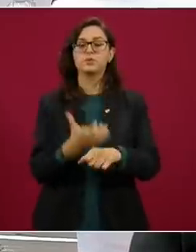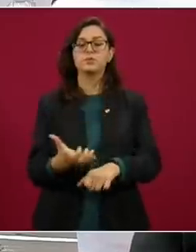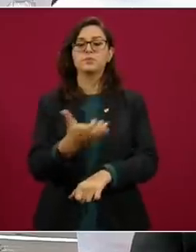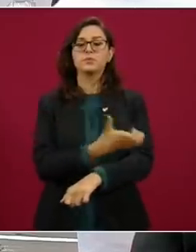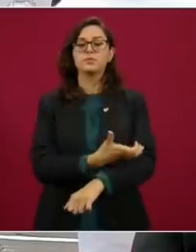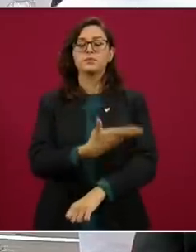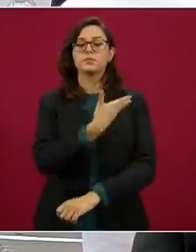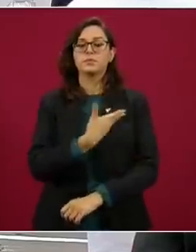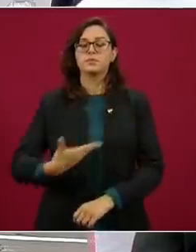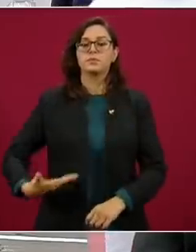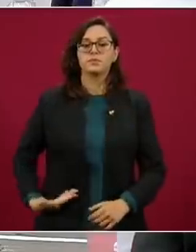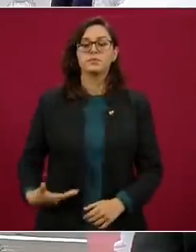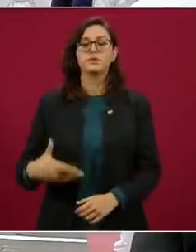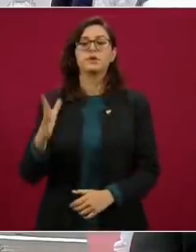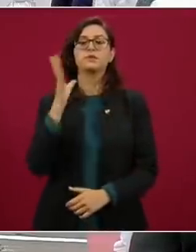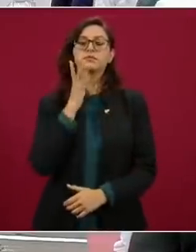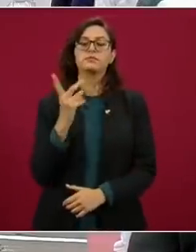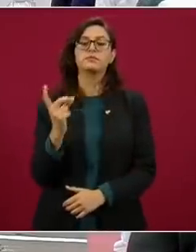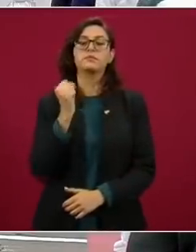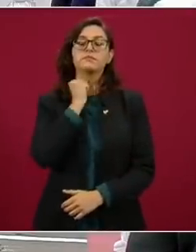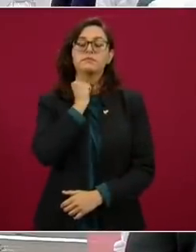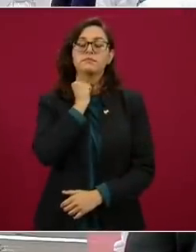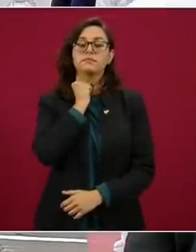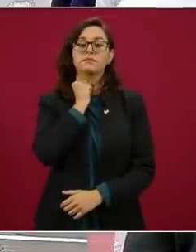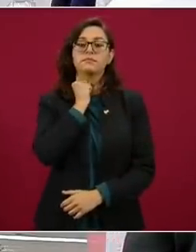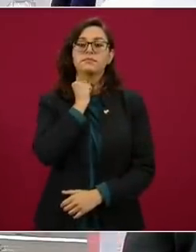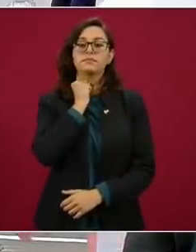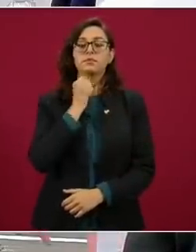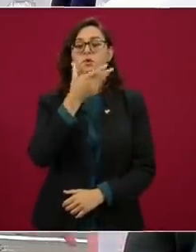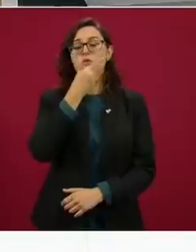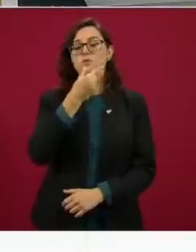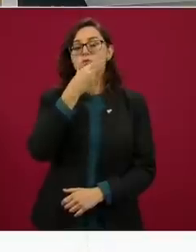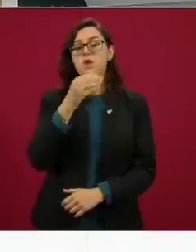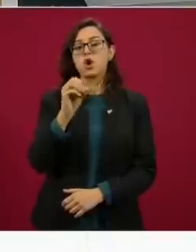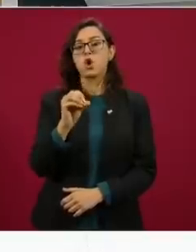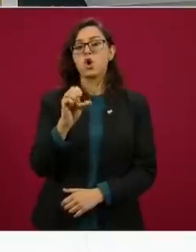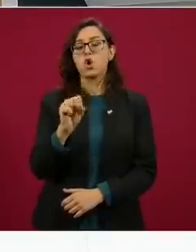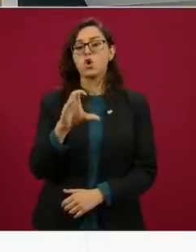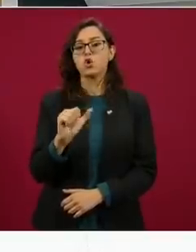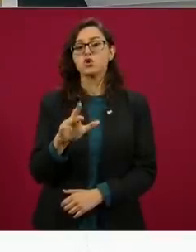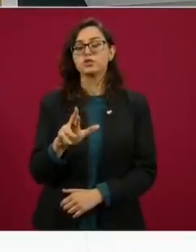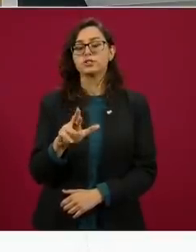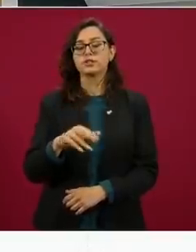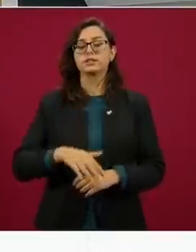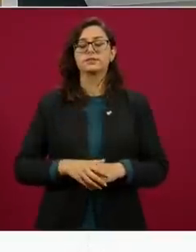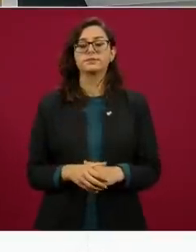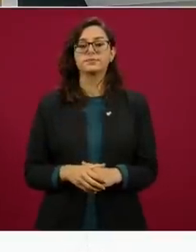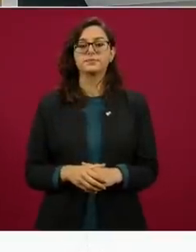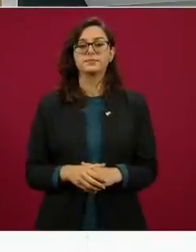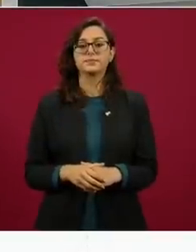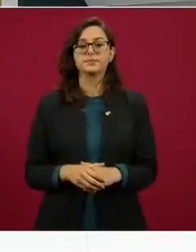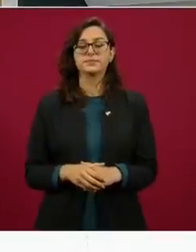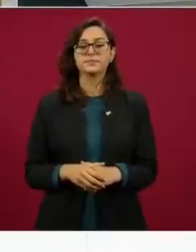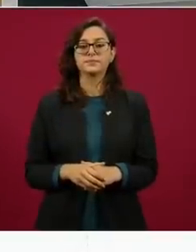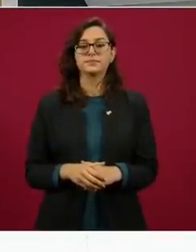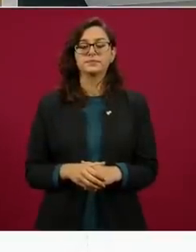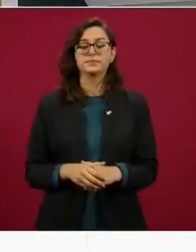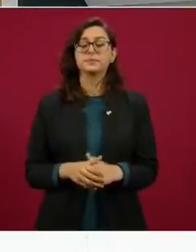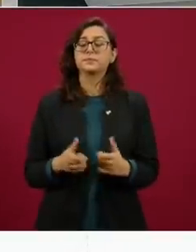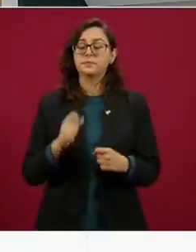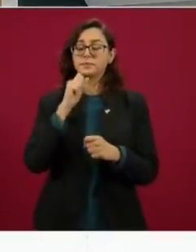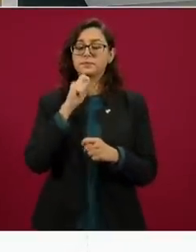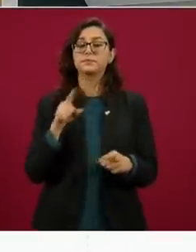presidente de la cámara de senadores óscar eduardo ramírez y muy especialmente